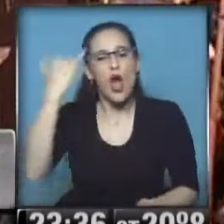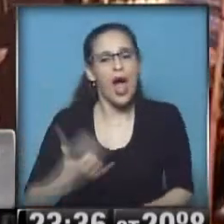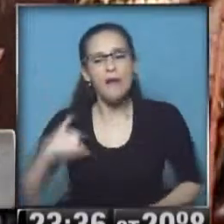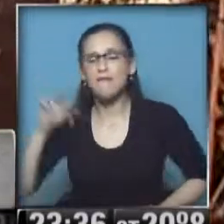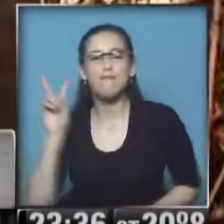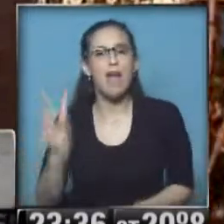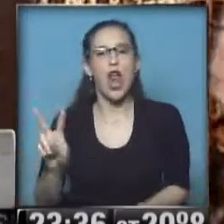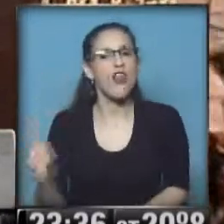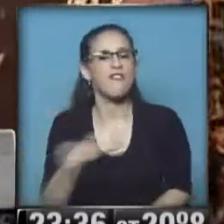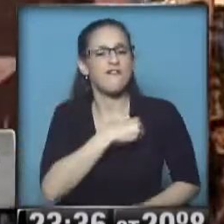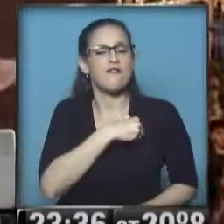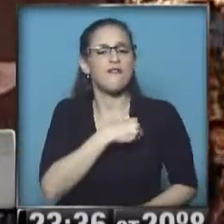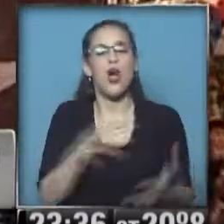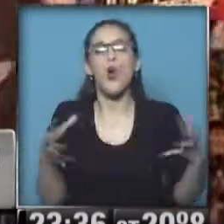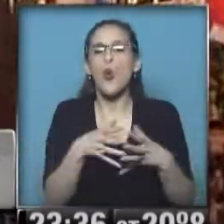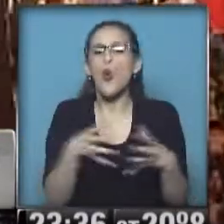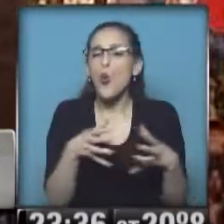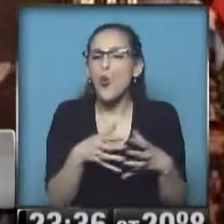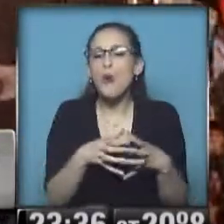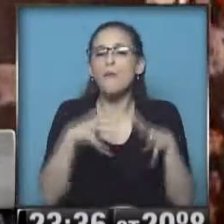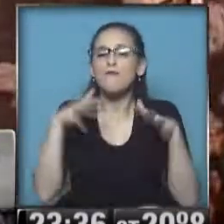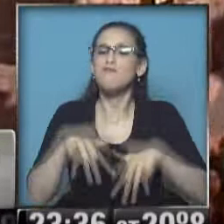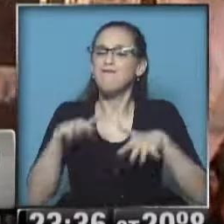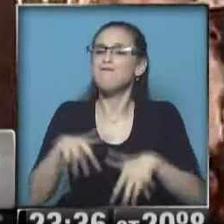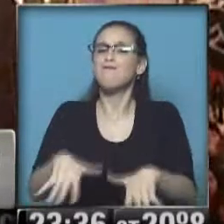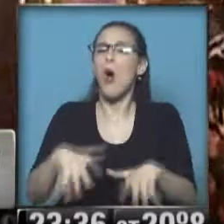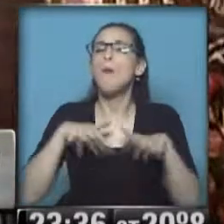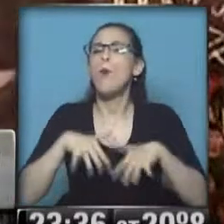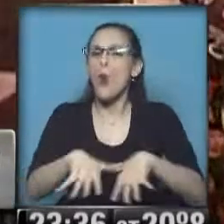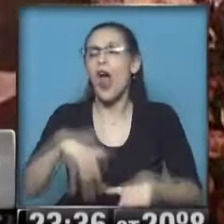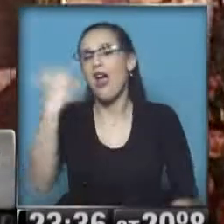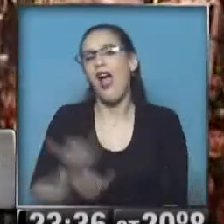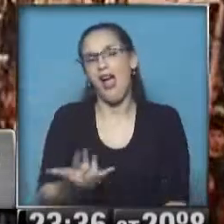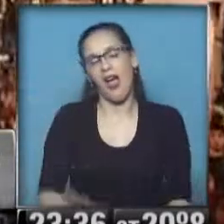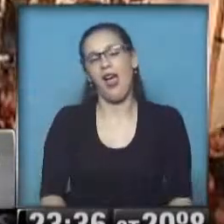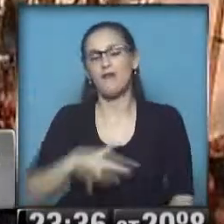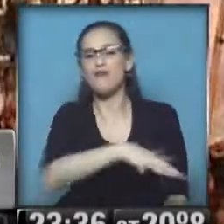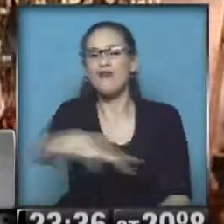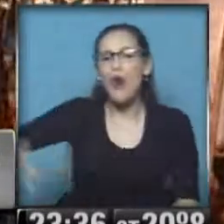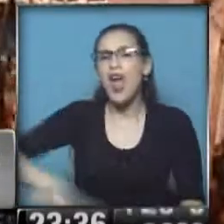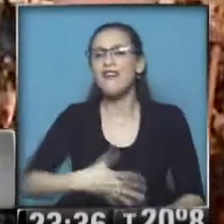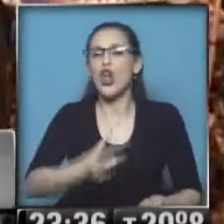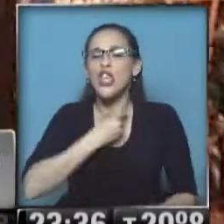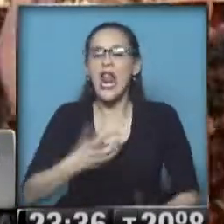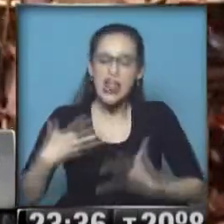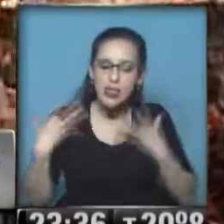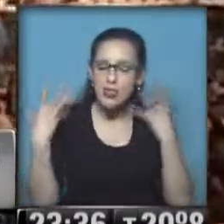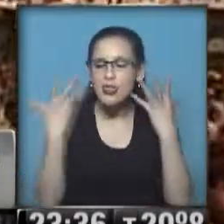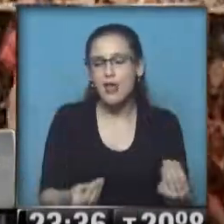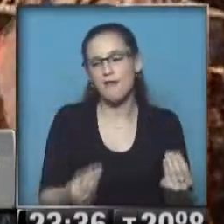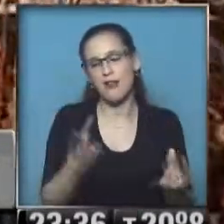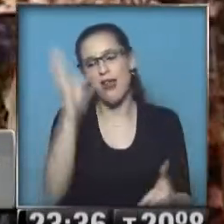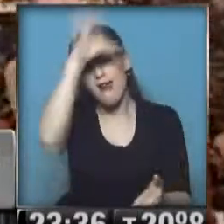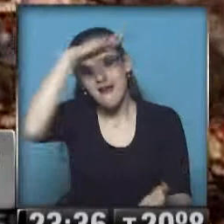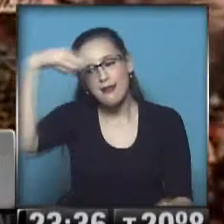el movimiento nacional y popular está presente y movilizado para defender a Cristina y continuar el proceso